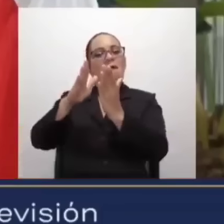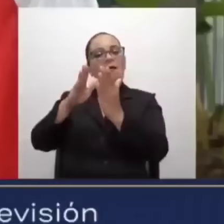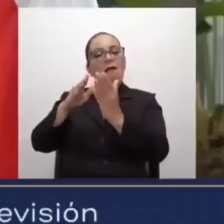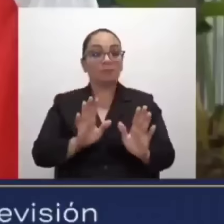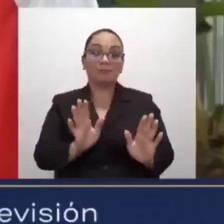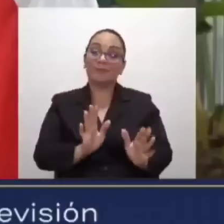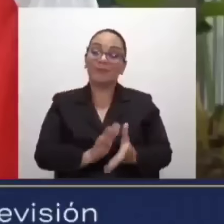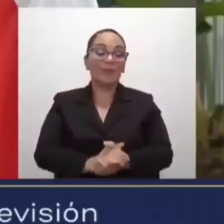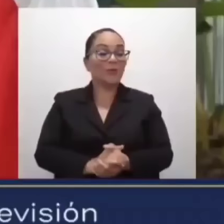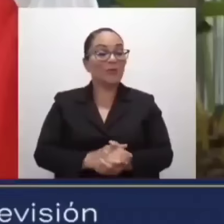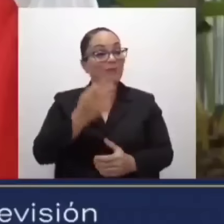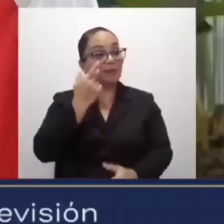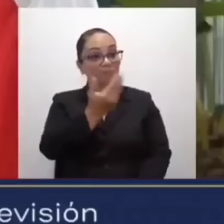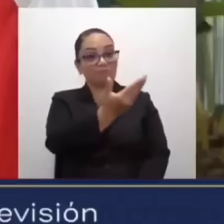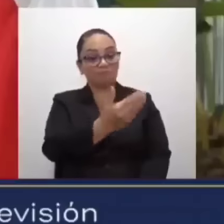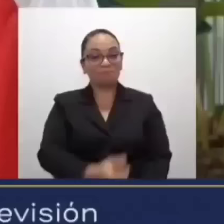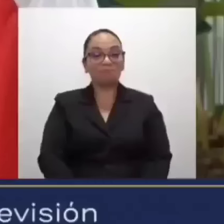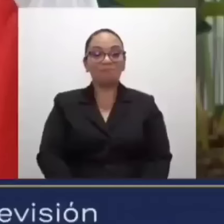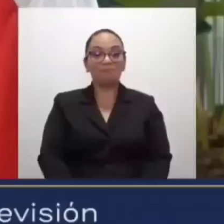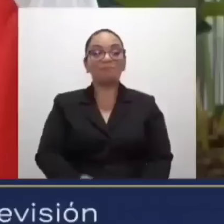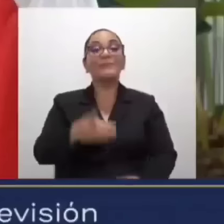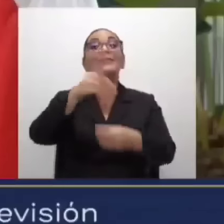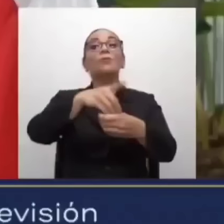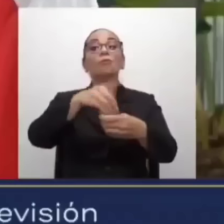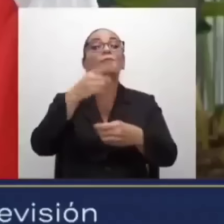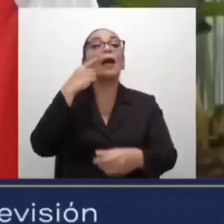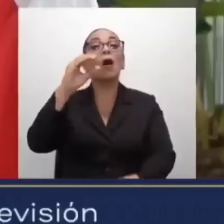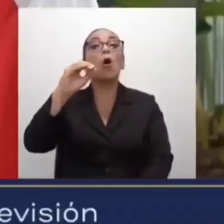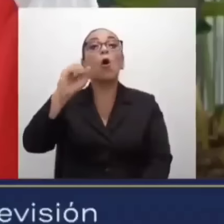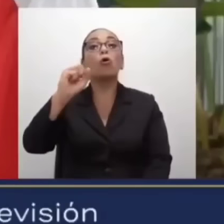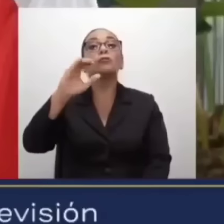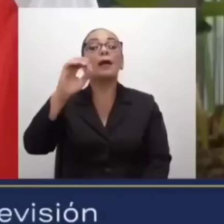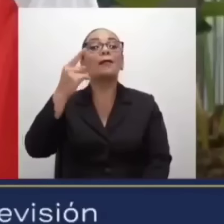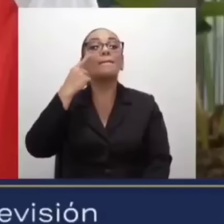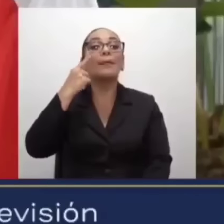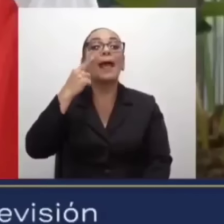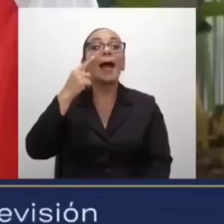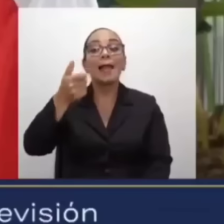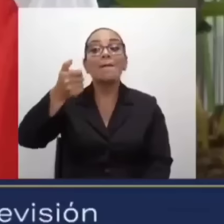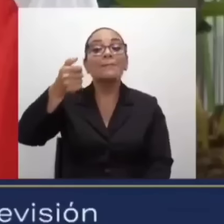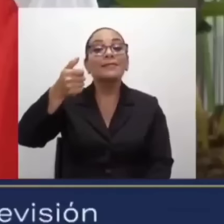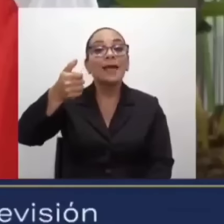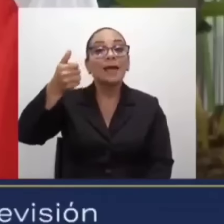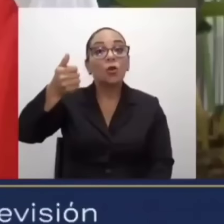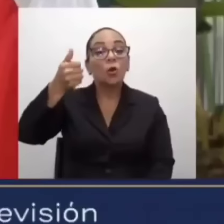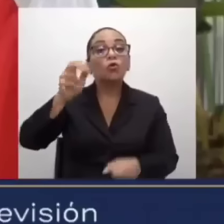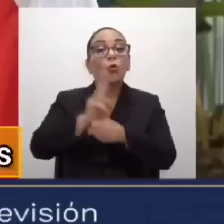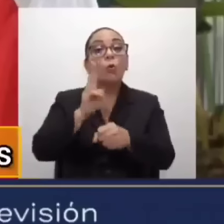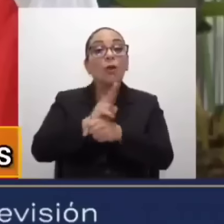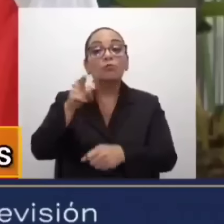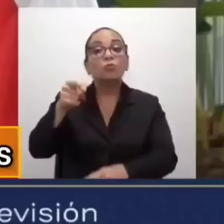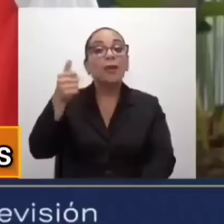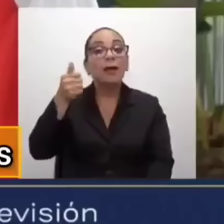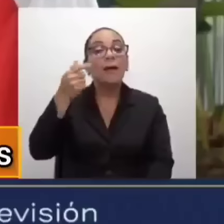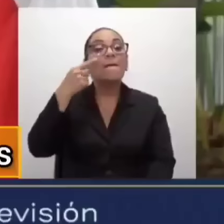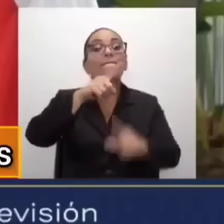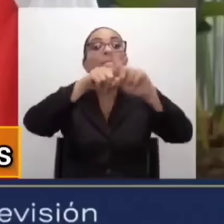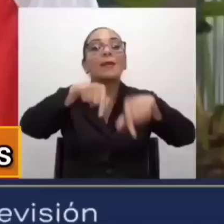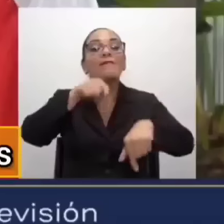Bueno, señores diputados, don Oscar, este es el lapicero que voy a usar yo para vetar eso. Si ya usted consigue